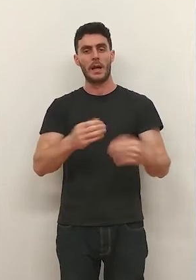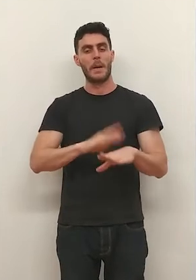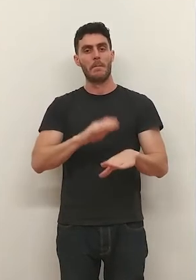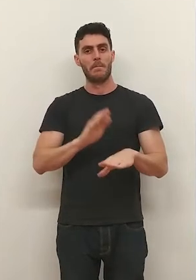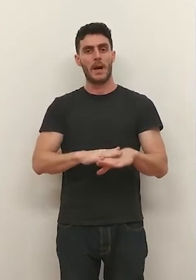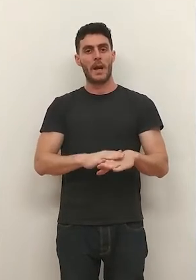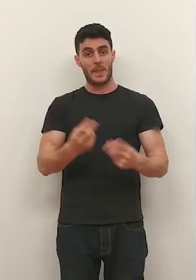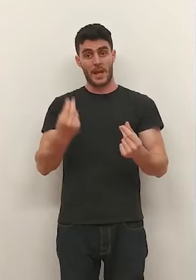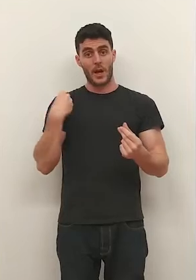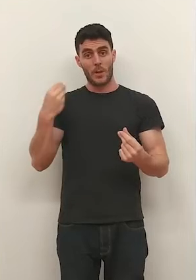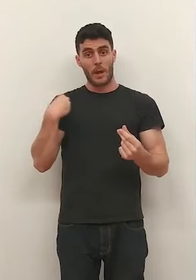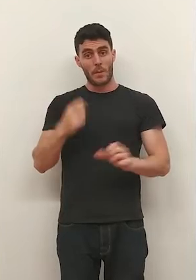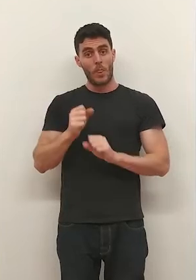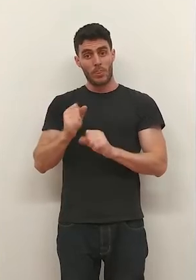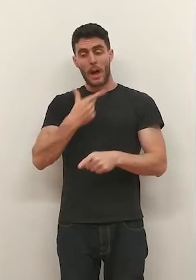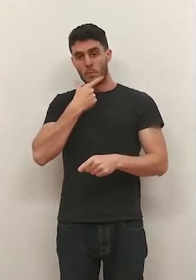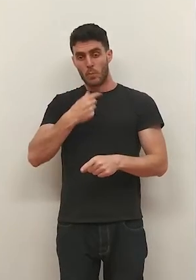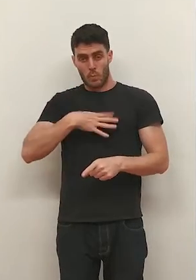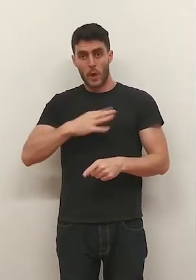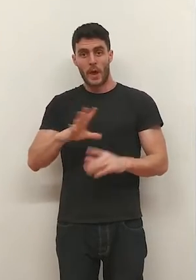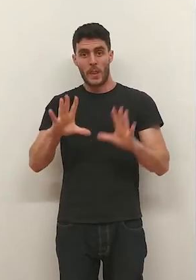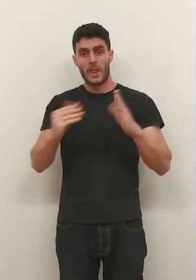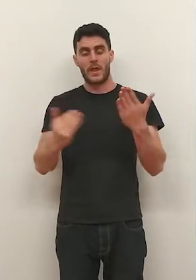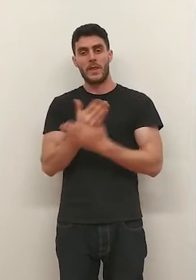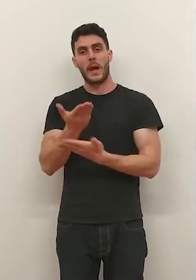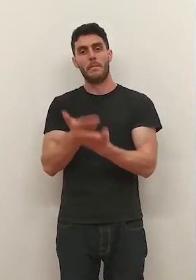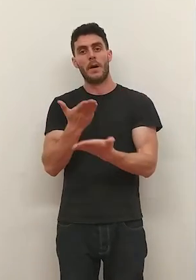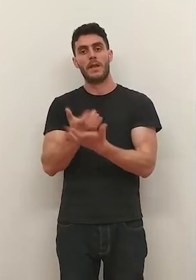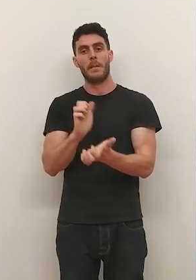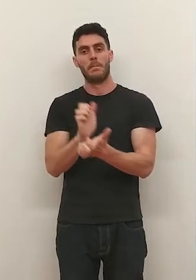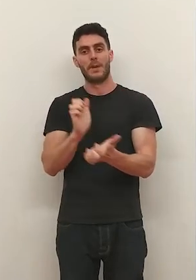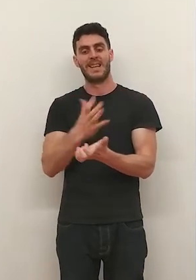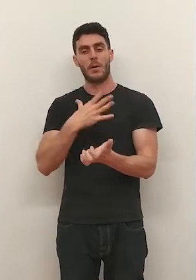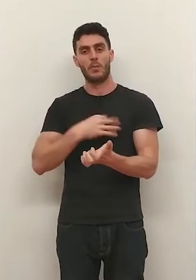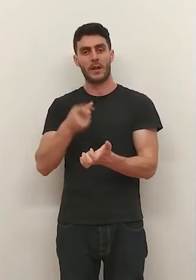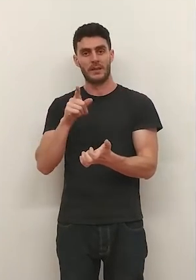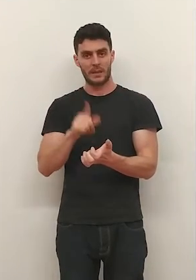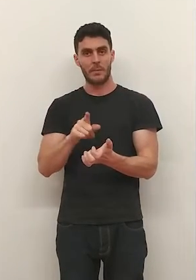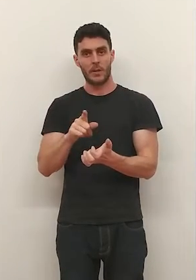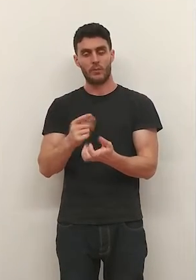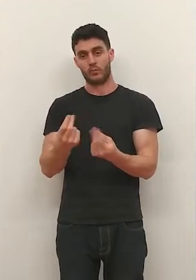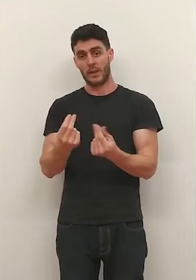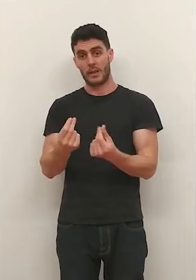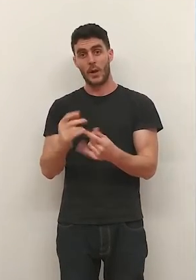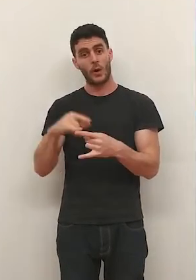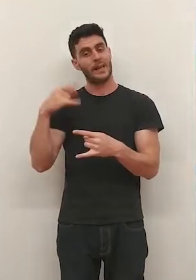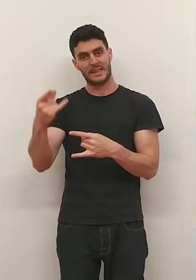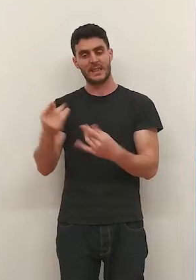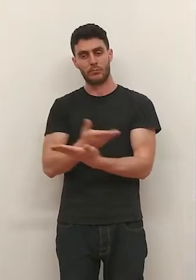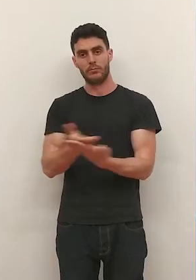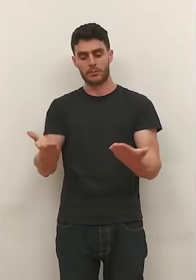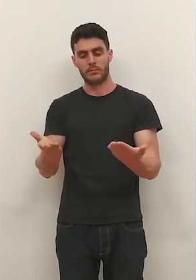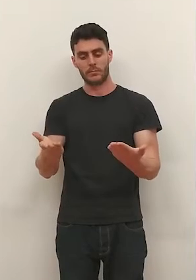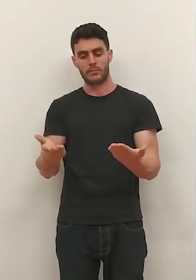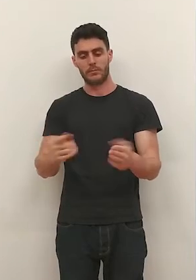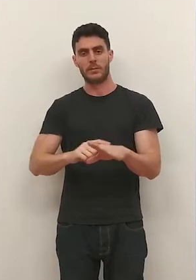para facilitar la liquidez durante esos 10 días, pues, para que puedan solicitar un préstamo y tener un crédito a su